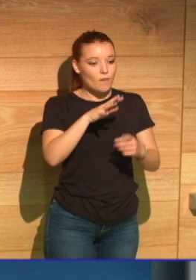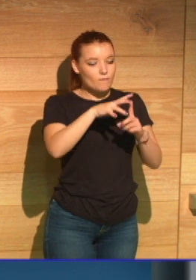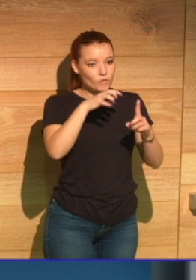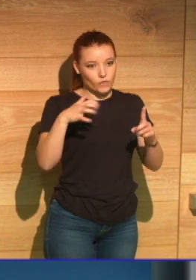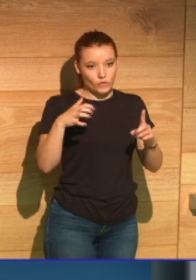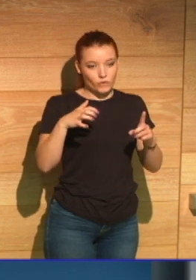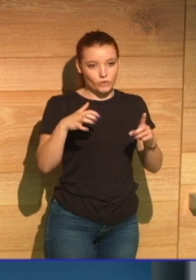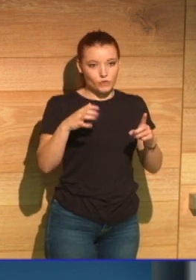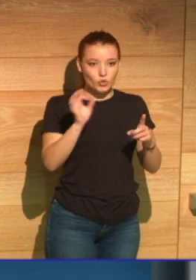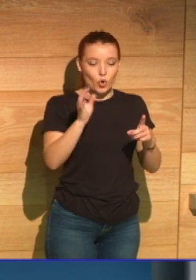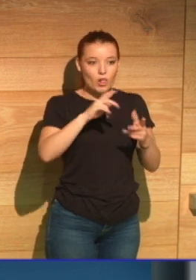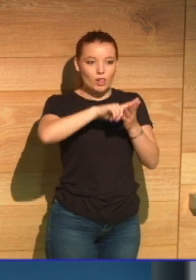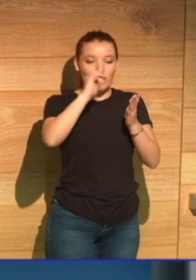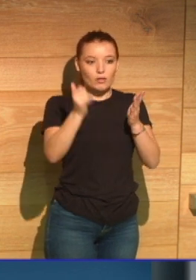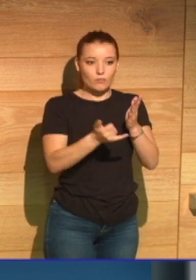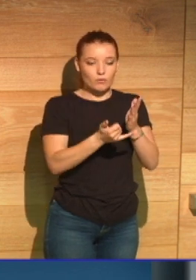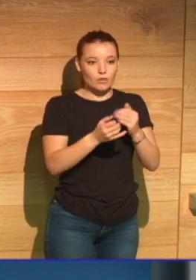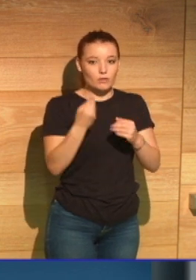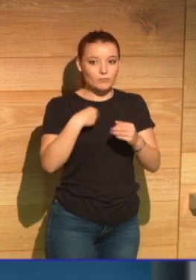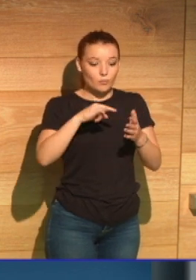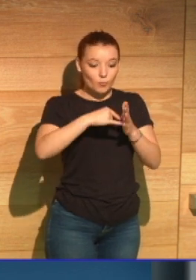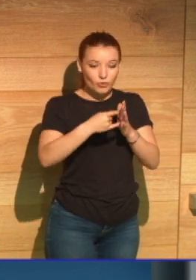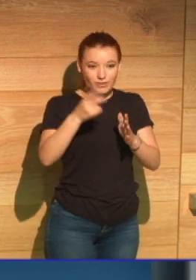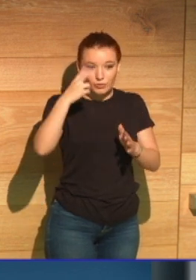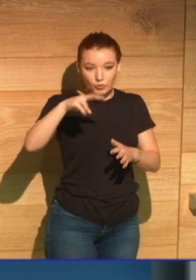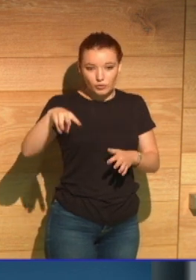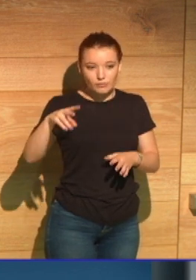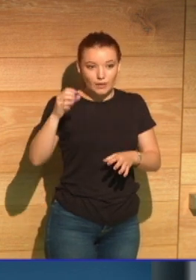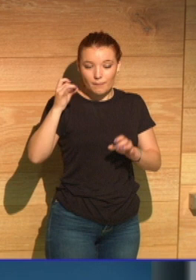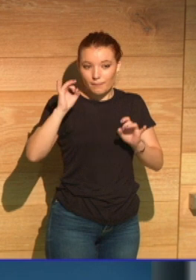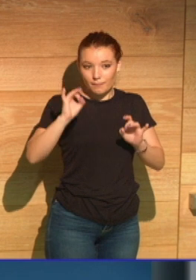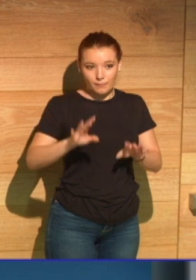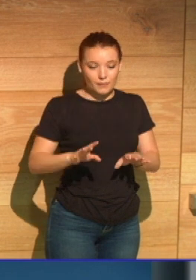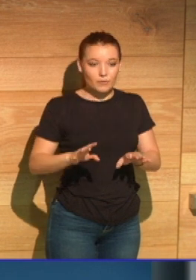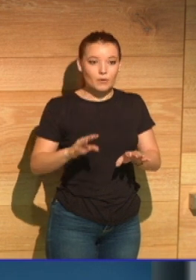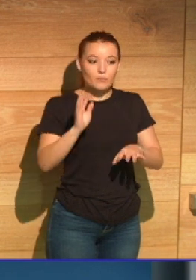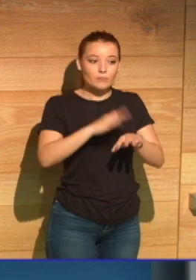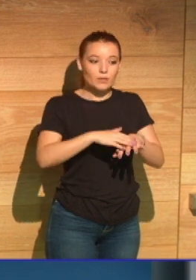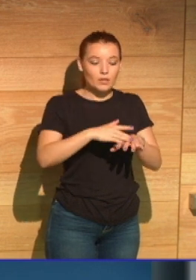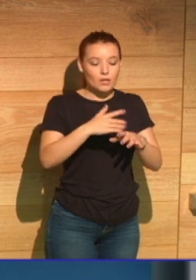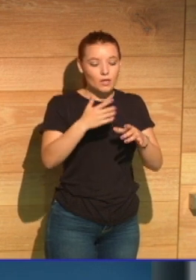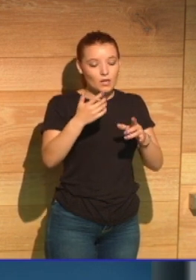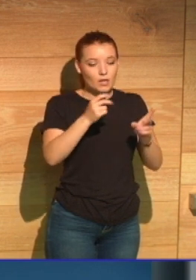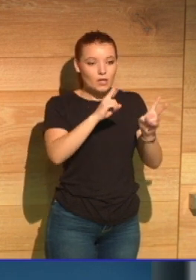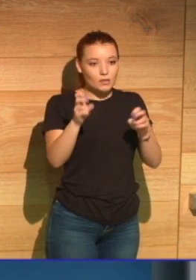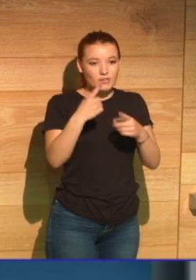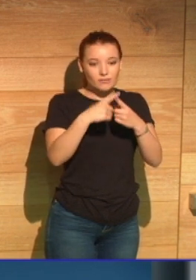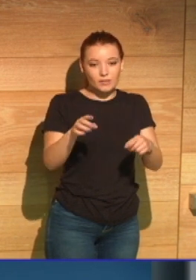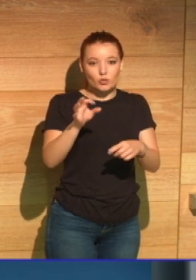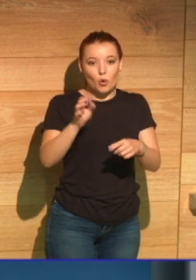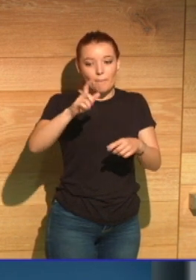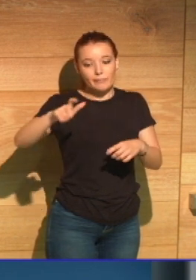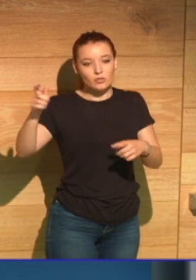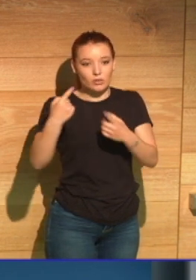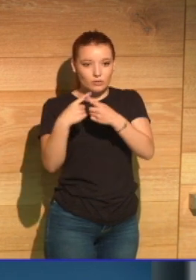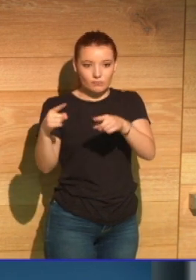llamar así, dentro del mismo proyecto de museo, donde se hablaba de diferentes maneras para diferentes públicos y diferentes temas. Las publicaciones que armamos